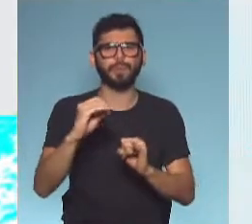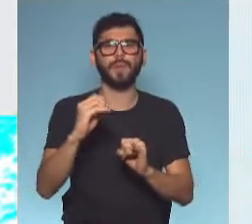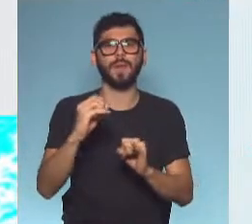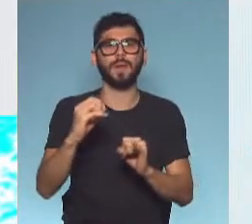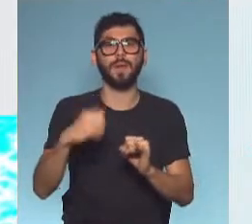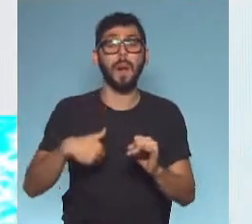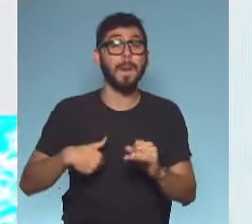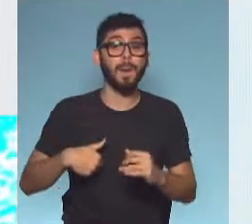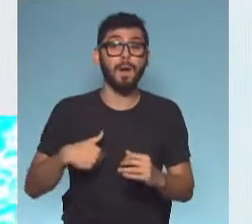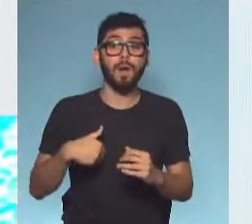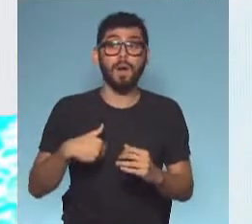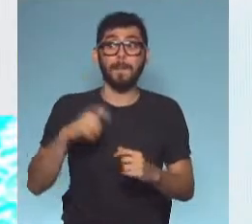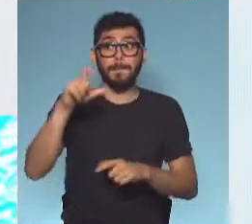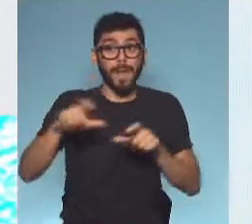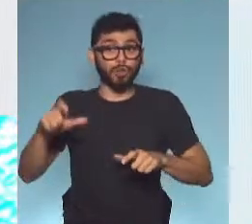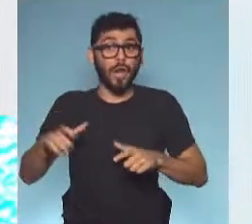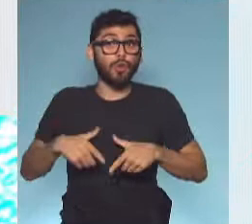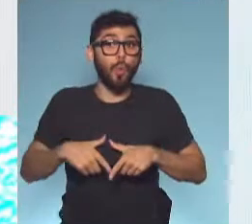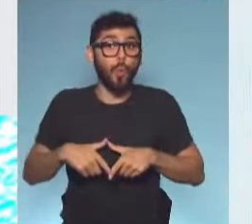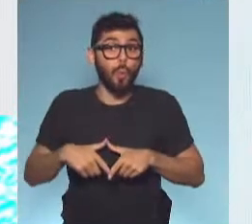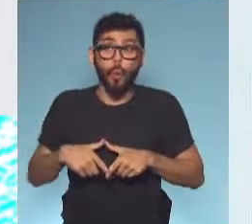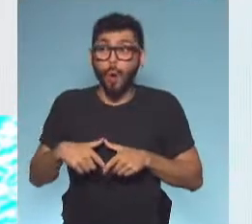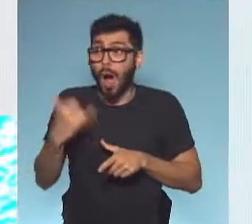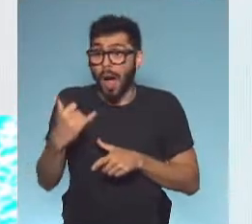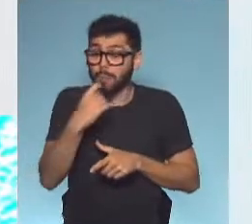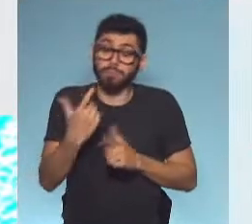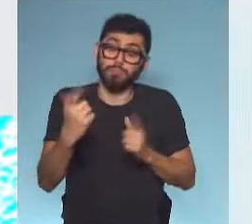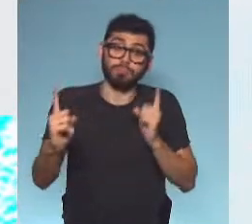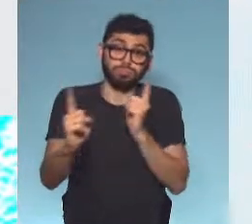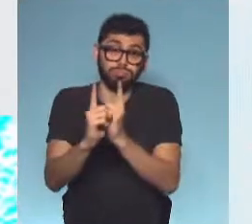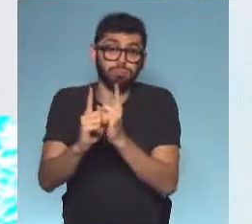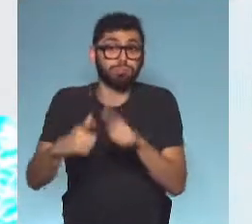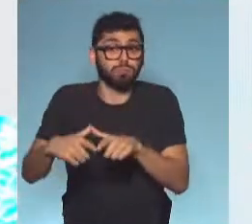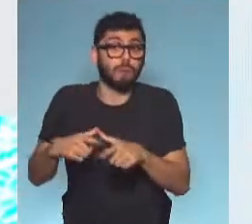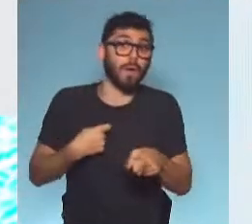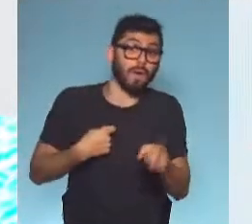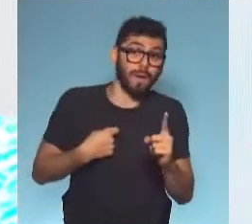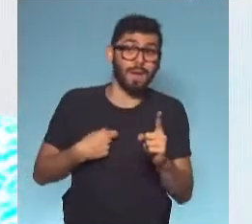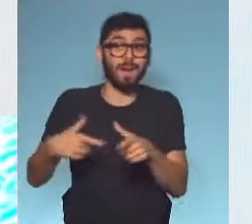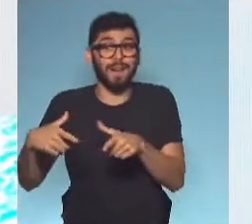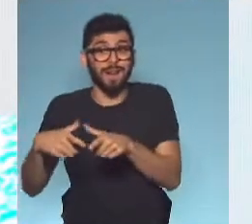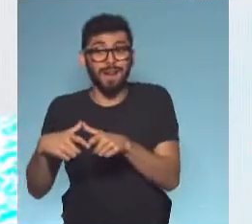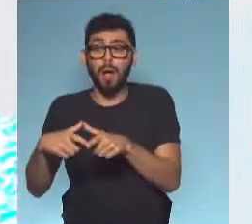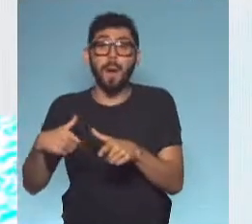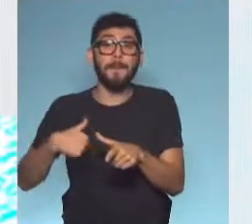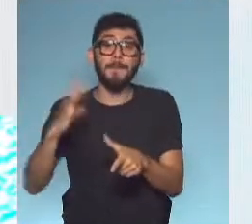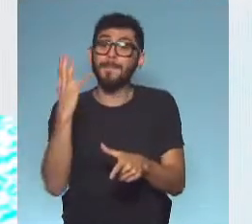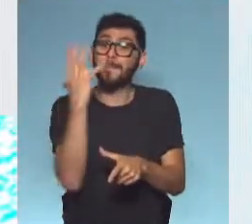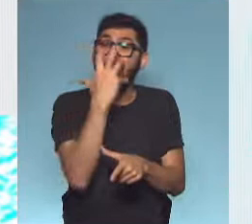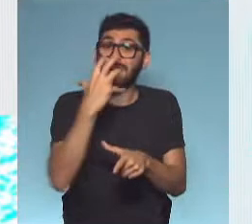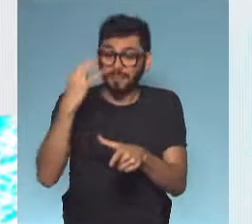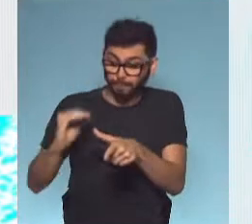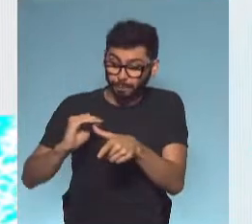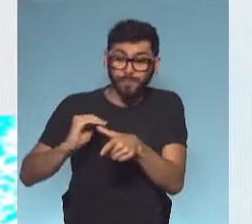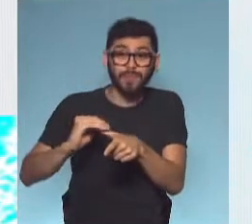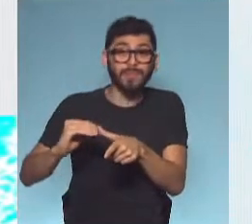de más placer de las personas con vulva, sí. Si por ejemplo vamos a estar con una persona con vulva, está por fuera en la parte del glande del clítoris,